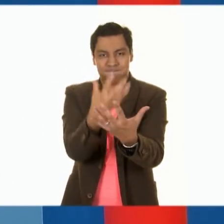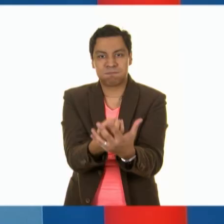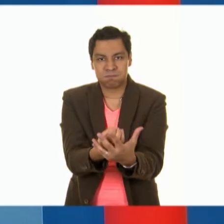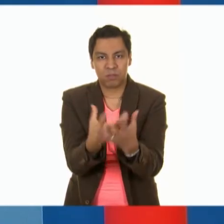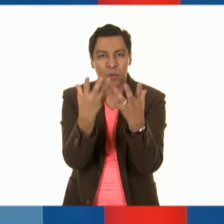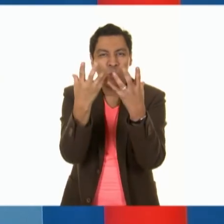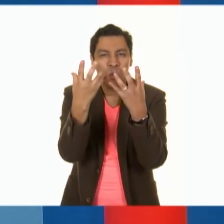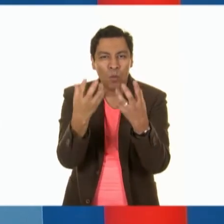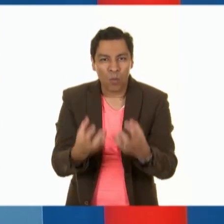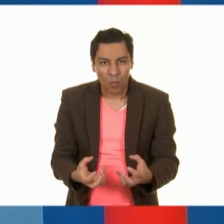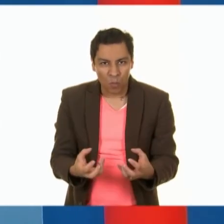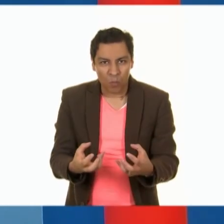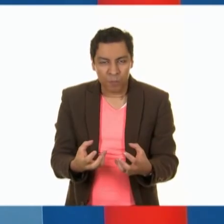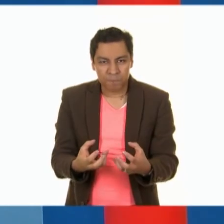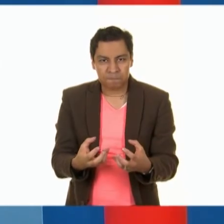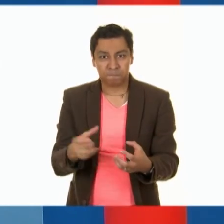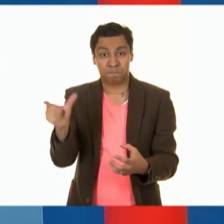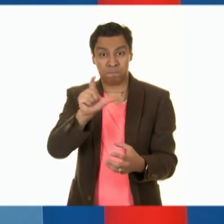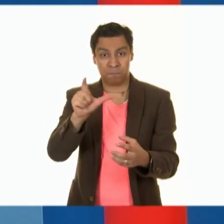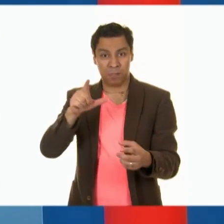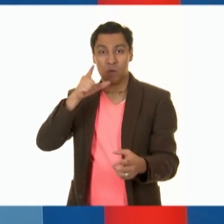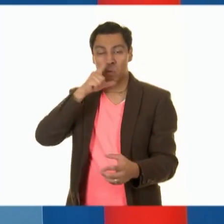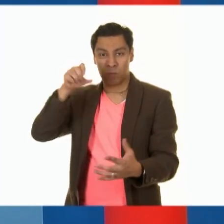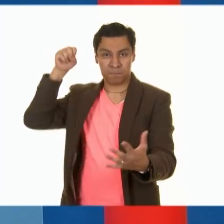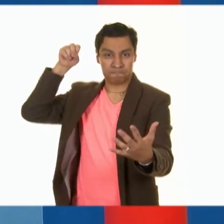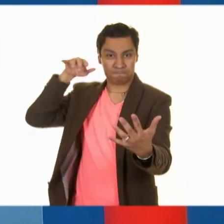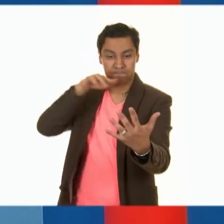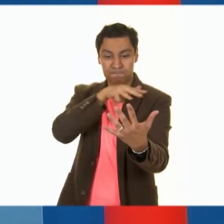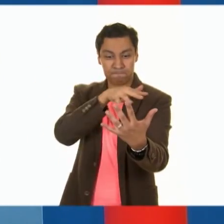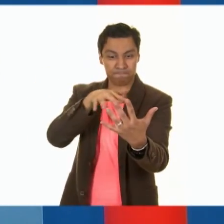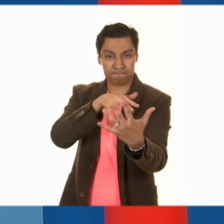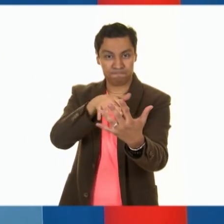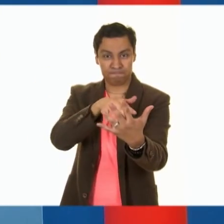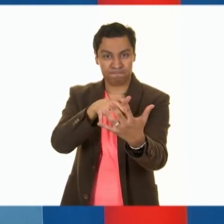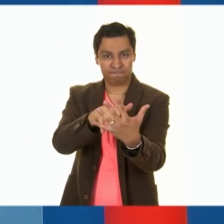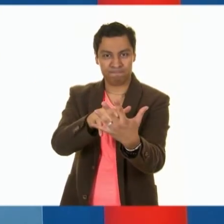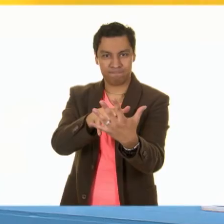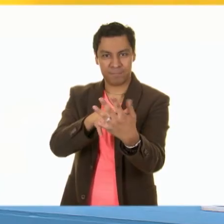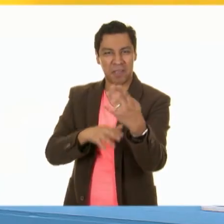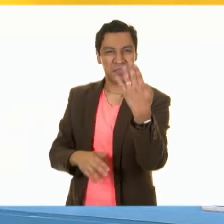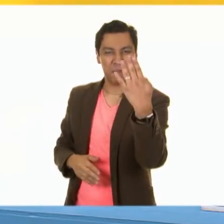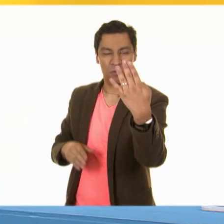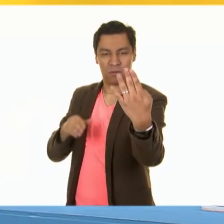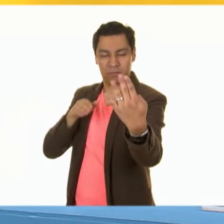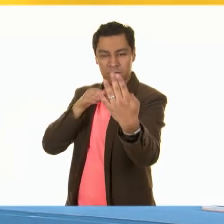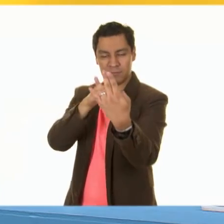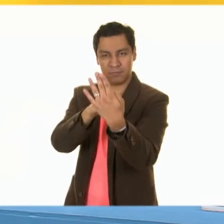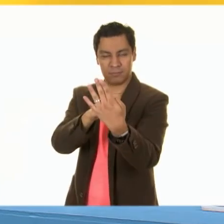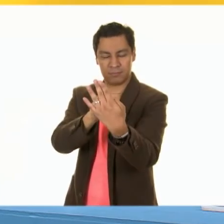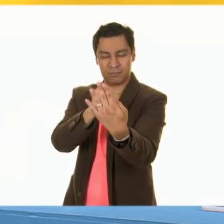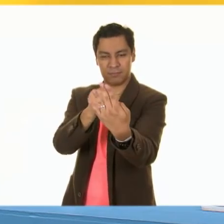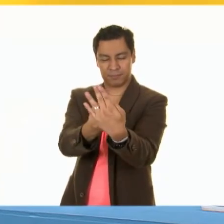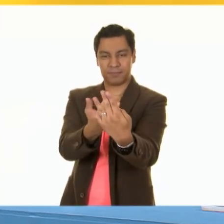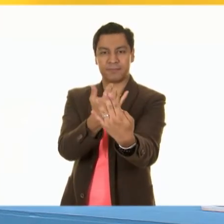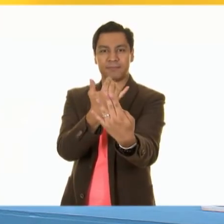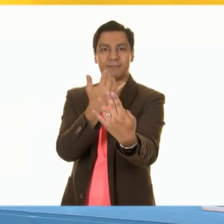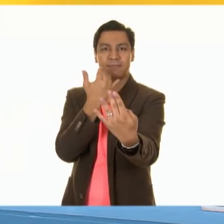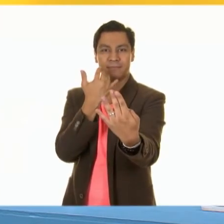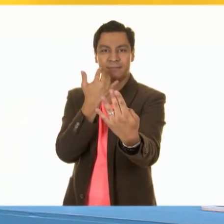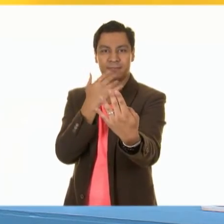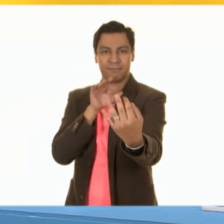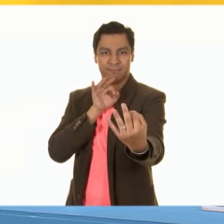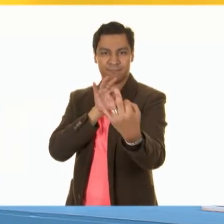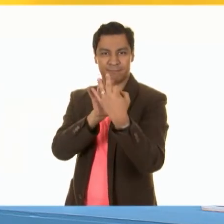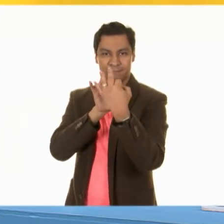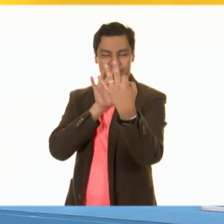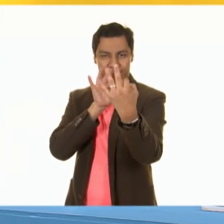al límite entre un medio y una superficie lisa y suave, se refleja. Cuando pasa de un medio a otro medio más